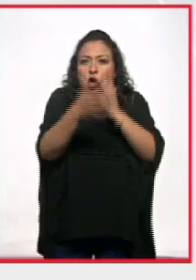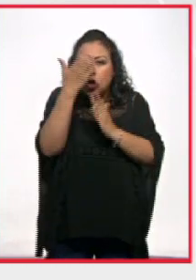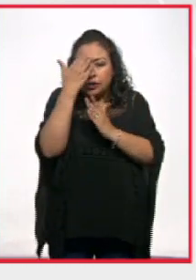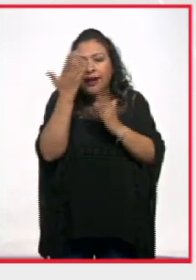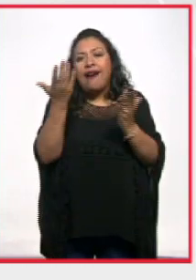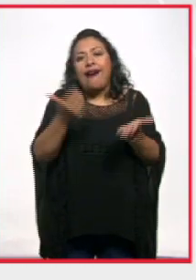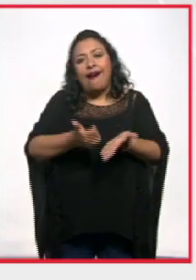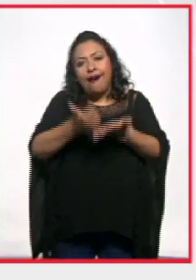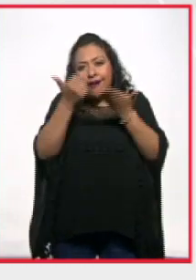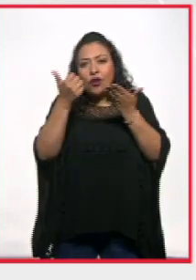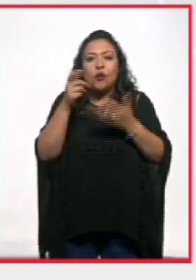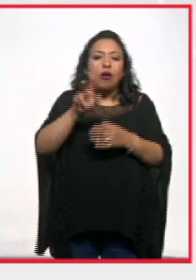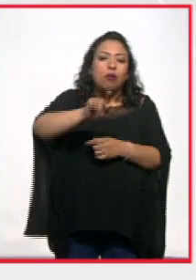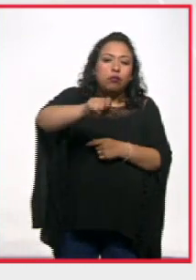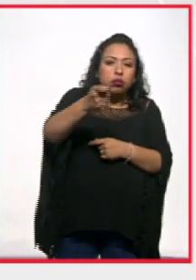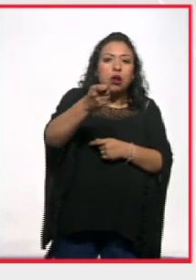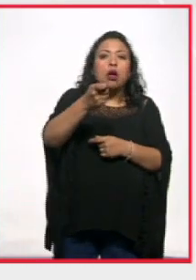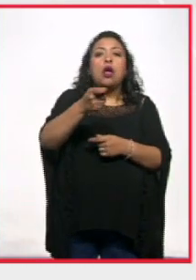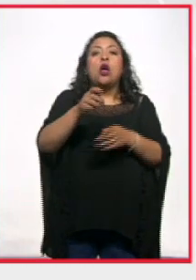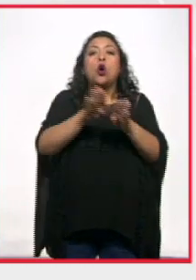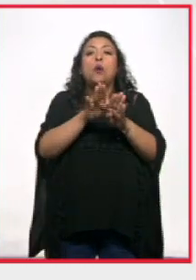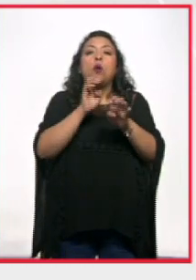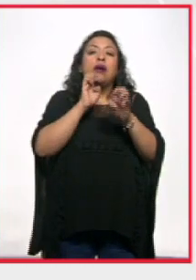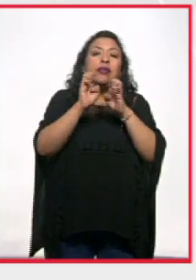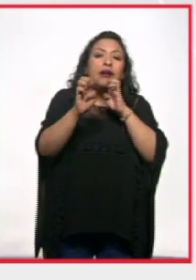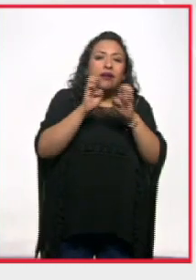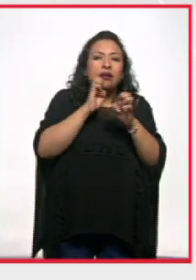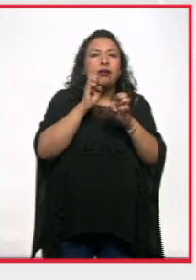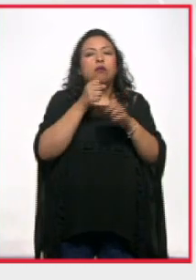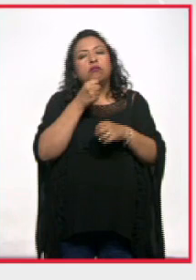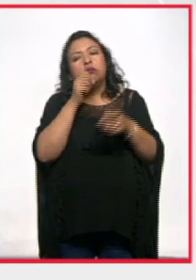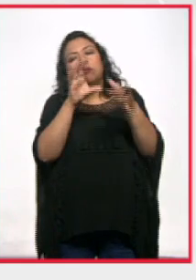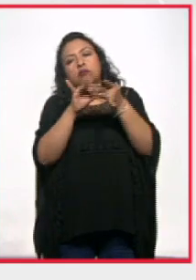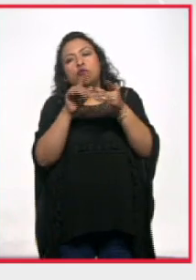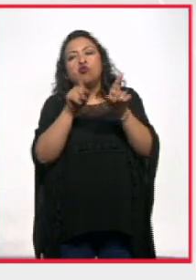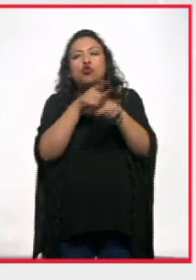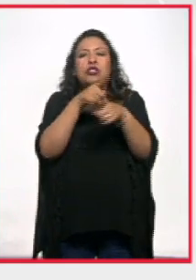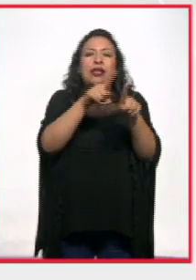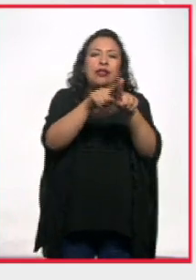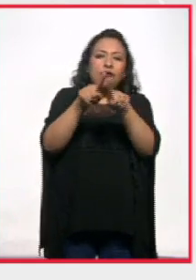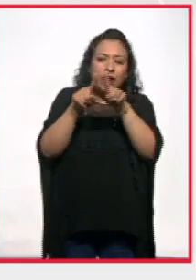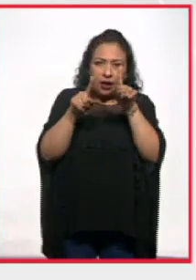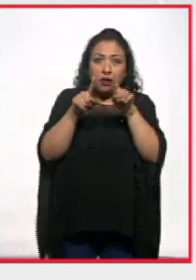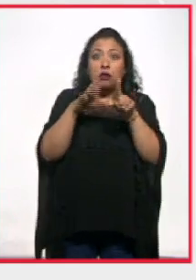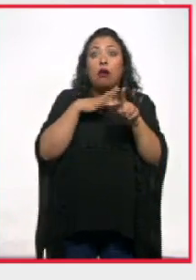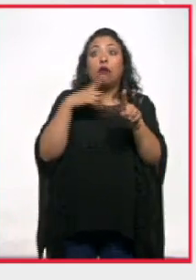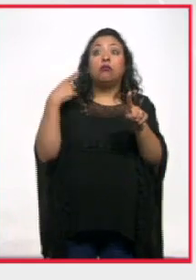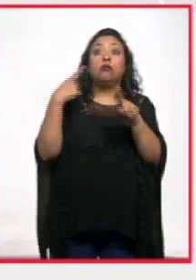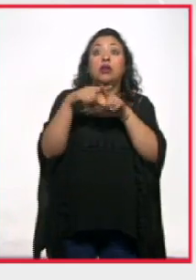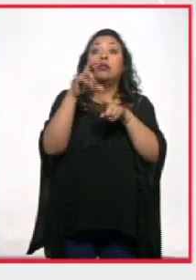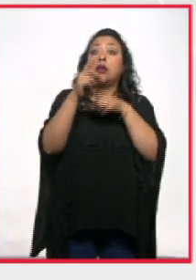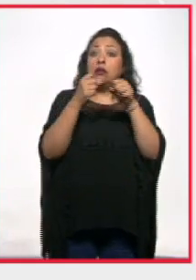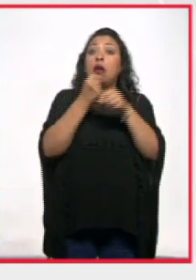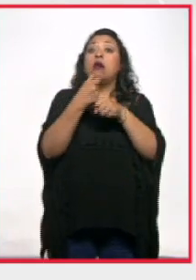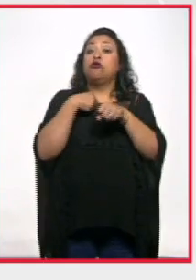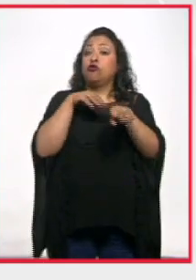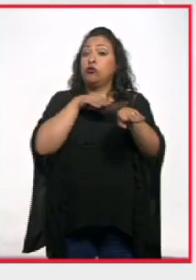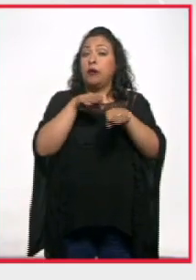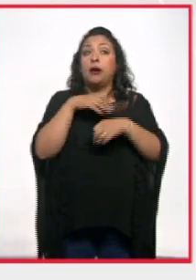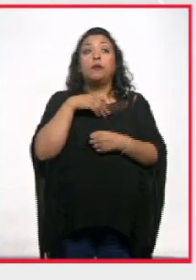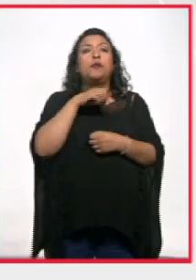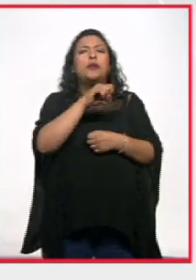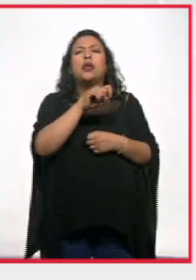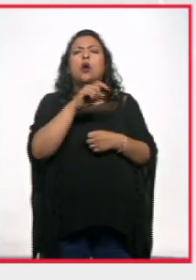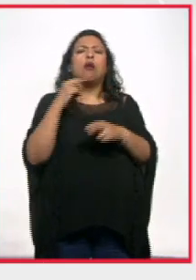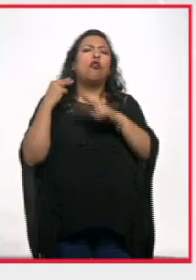a través de entrevistas, a través de comentar diferentes músicas, llevo 30 años haciendo esto. ¿Exactamente cuándo